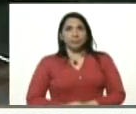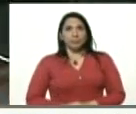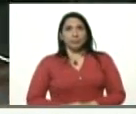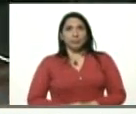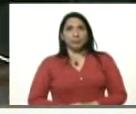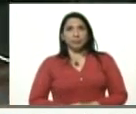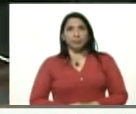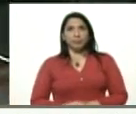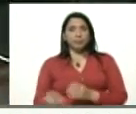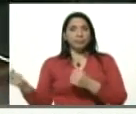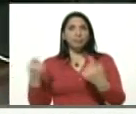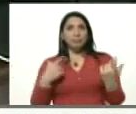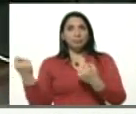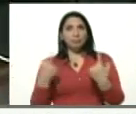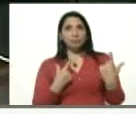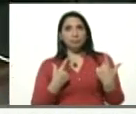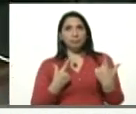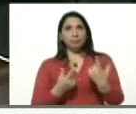llamados importados.